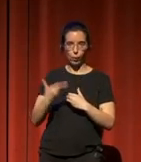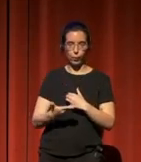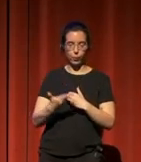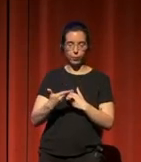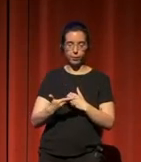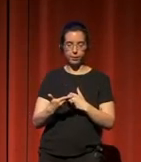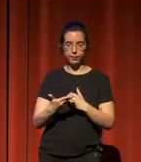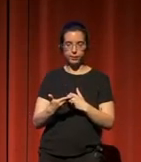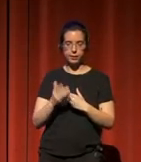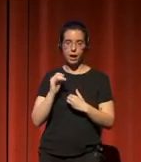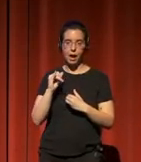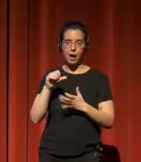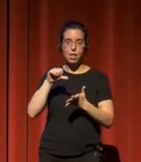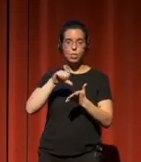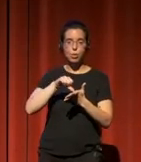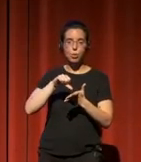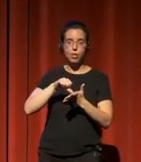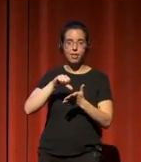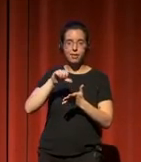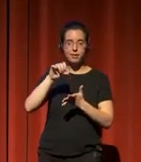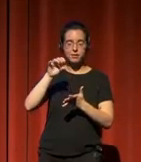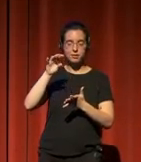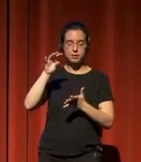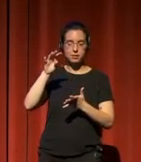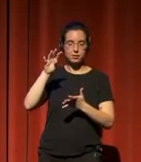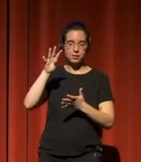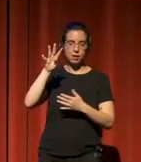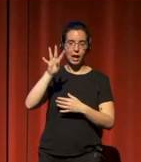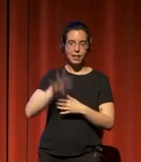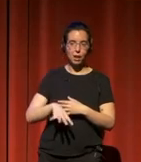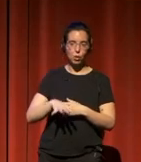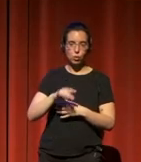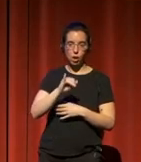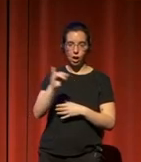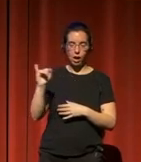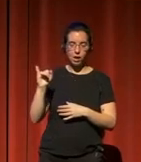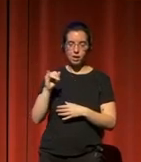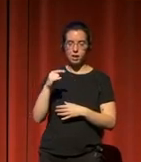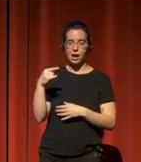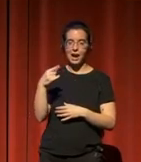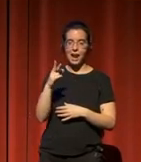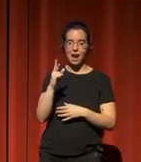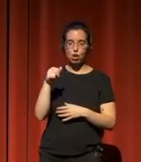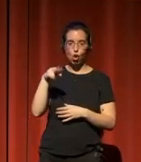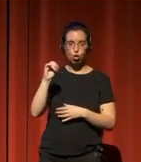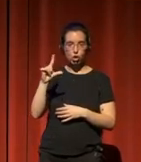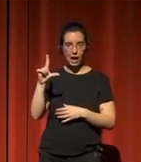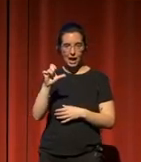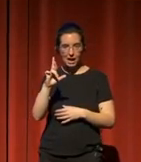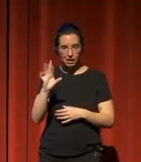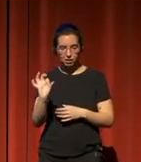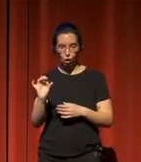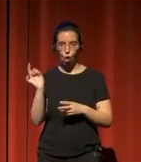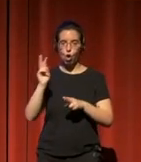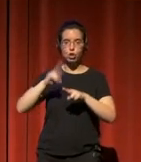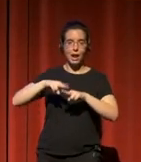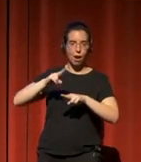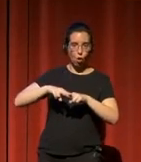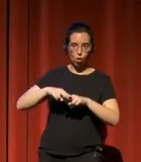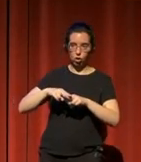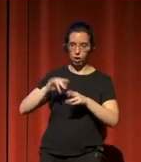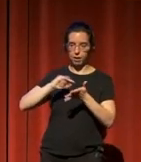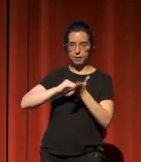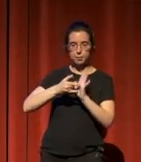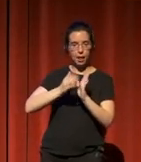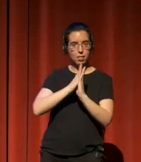diferentes ciudades catalanas por ejemplo eh recuerdo gran ayers o tarragona que en su plan de bibliotecas han